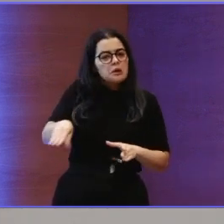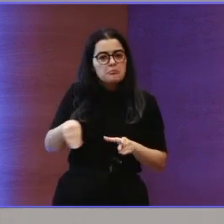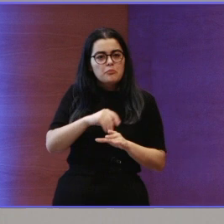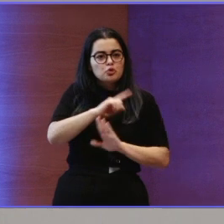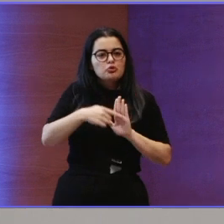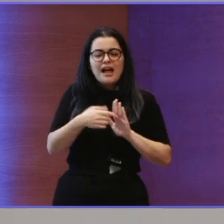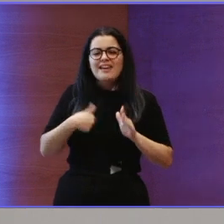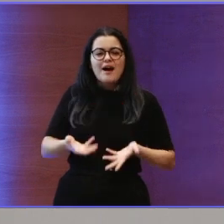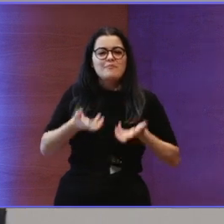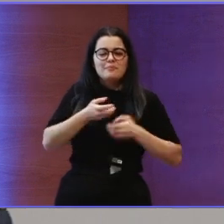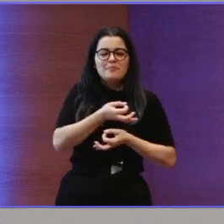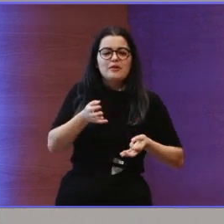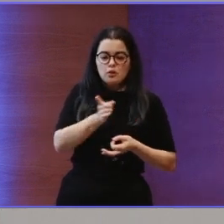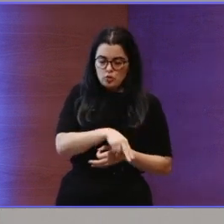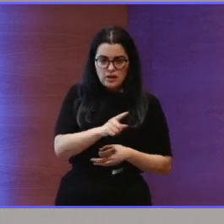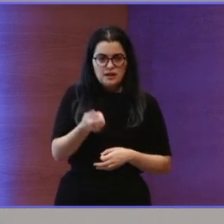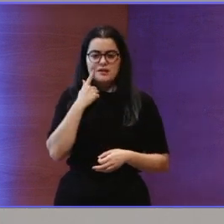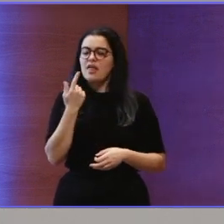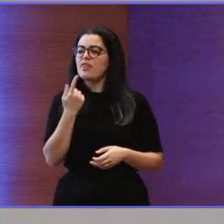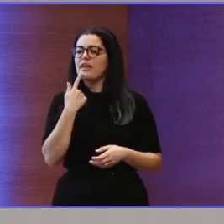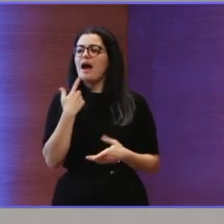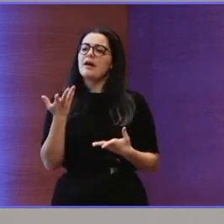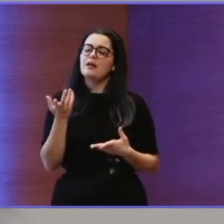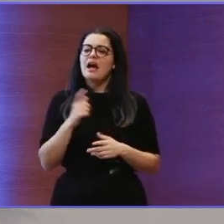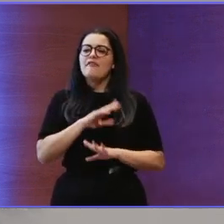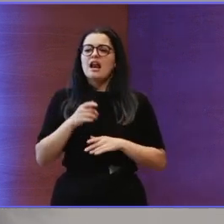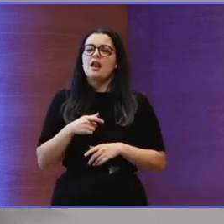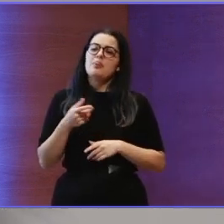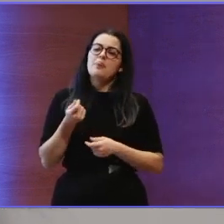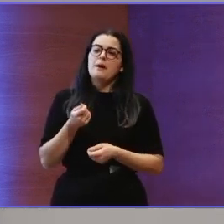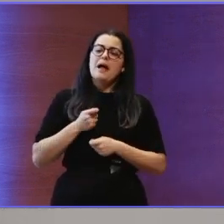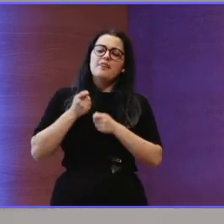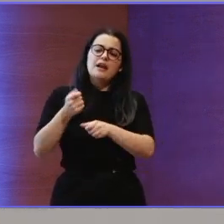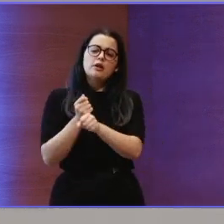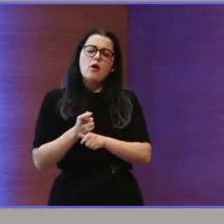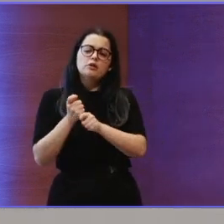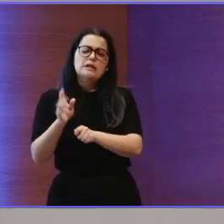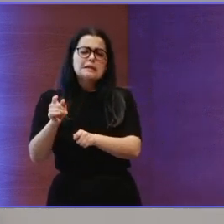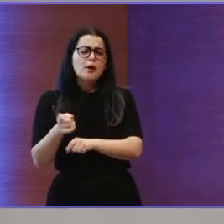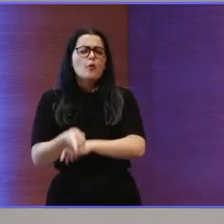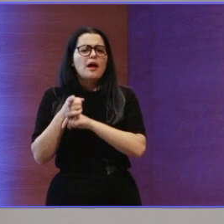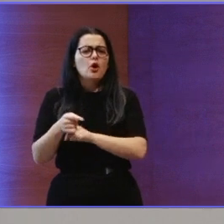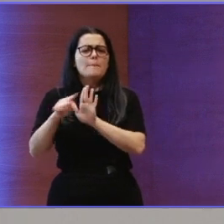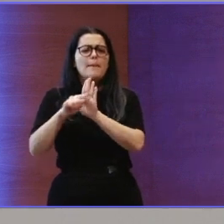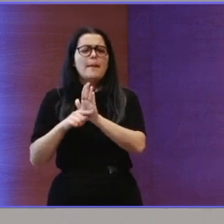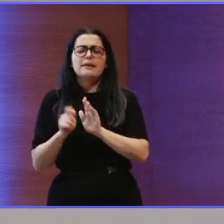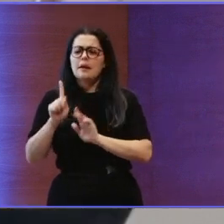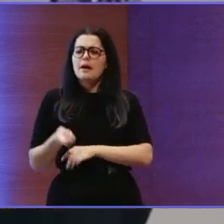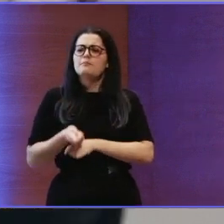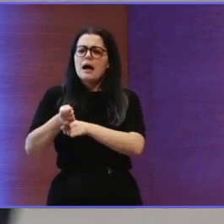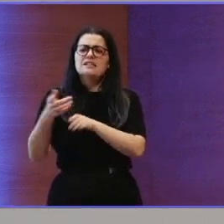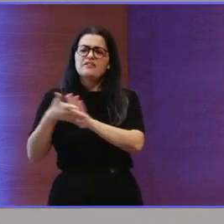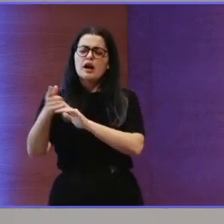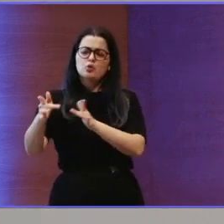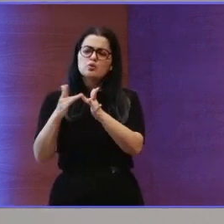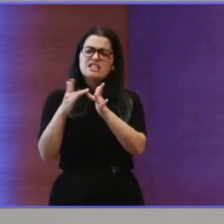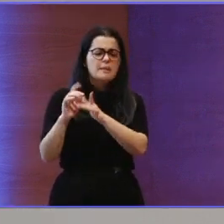activas Y a cambio del dinero les colocamos unas obligaciones y entonces Esas obligaciones pasan porque haga cosas con otros sistemas